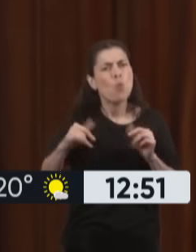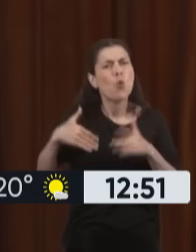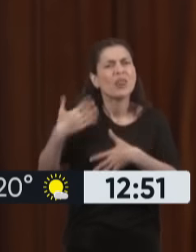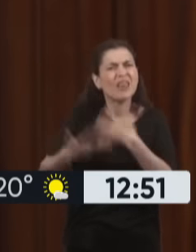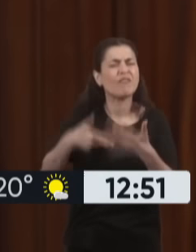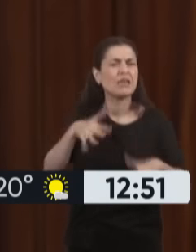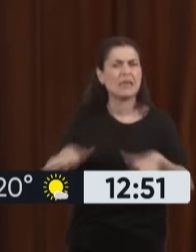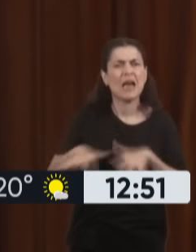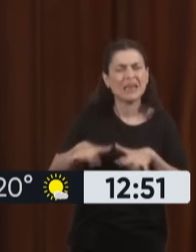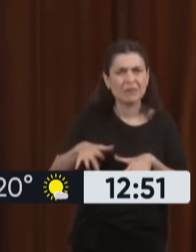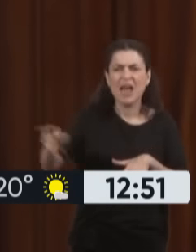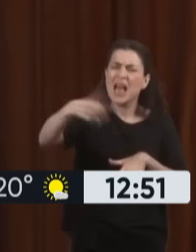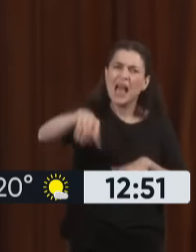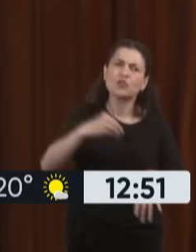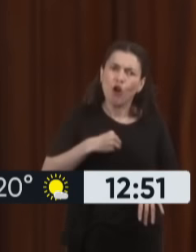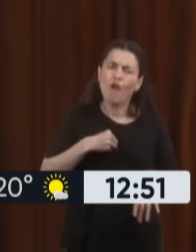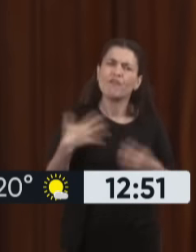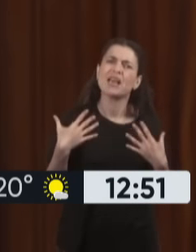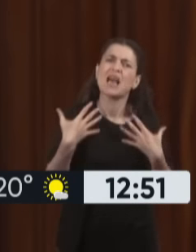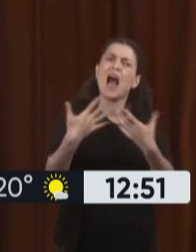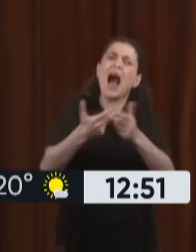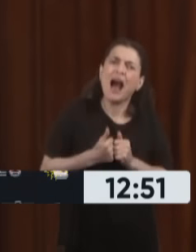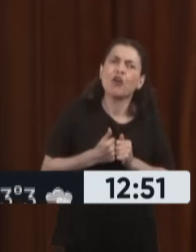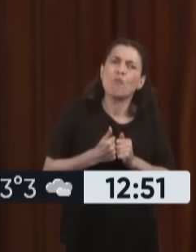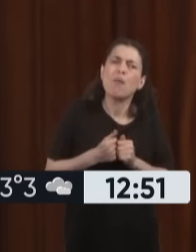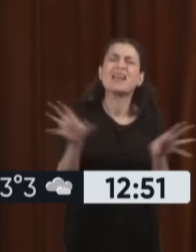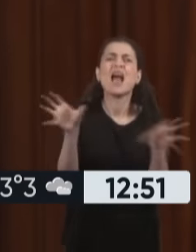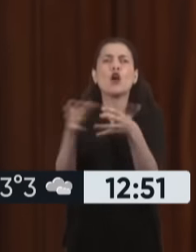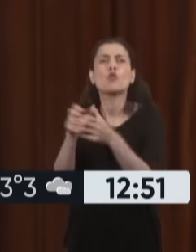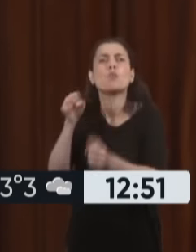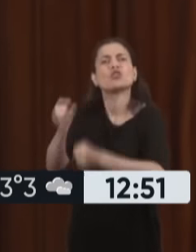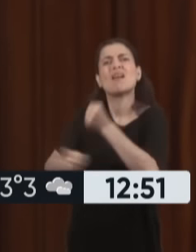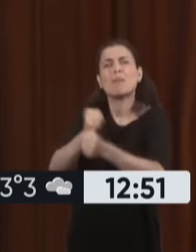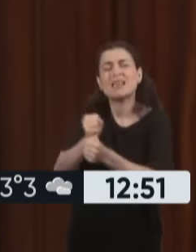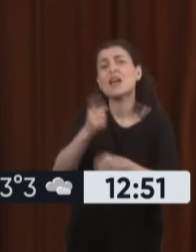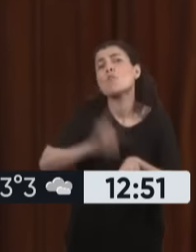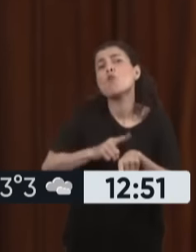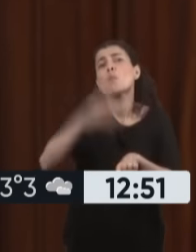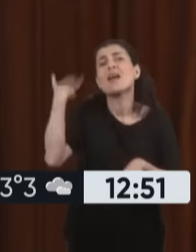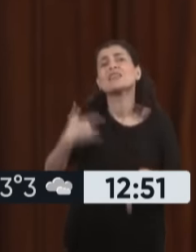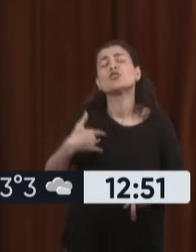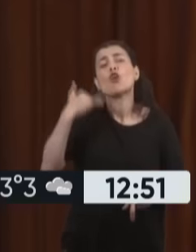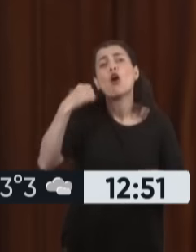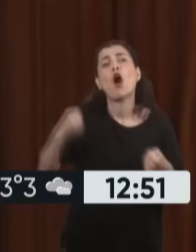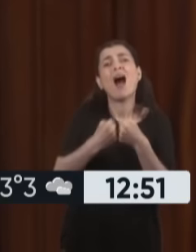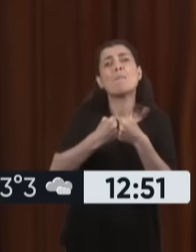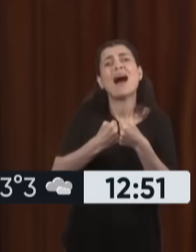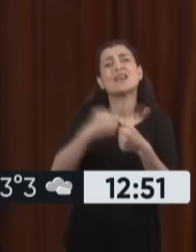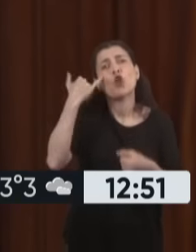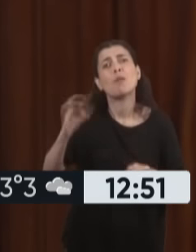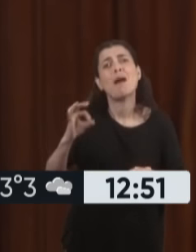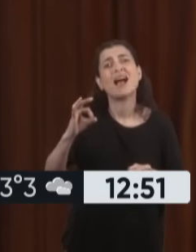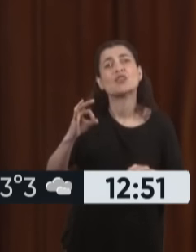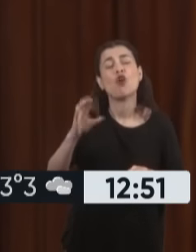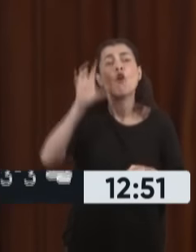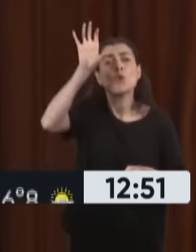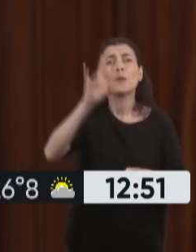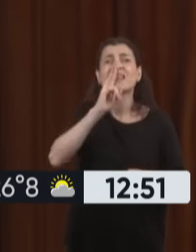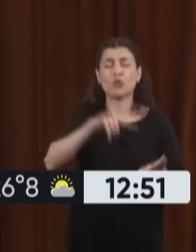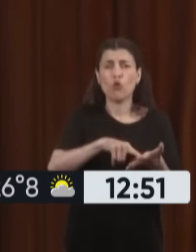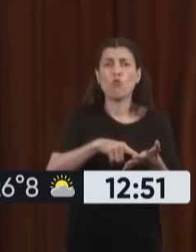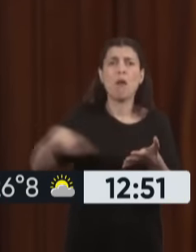en acompañar junto al resto de las cámaras empresariales cuando celebramos el Pacto de Mayo en Tucumán, porque eligieron apoyar un